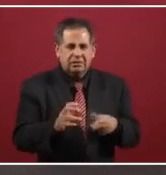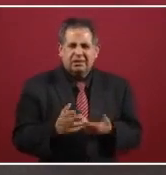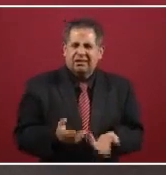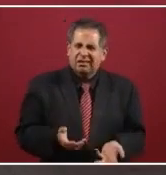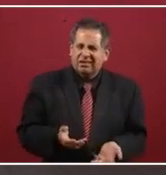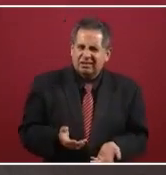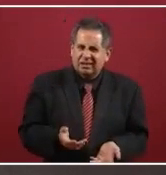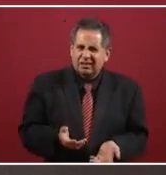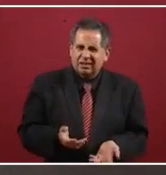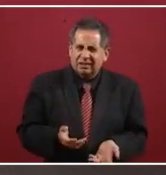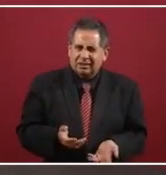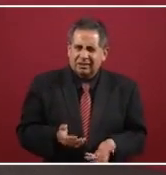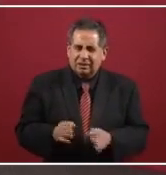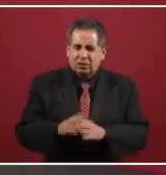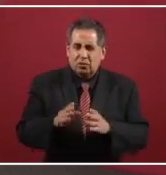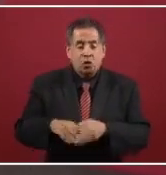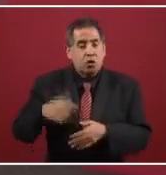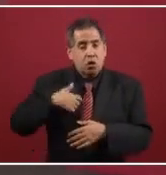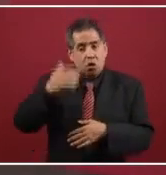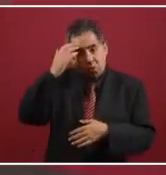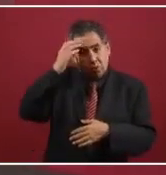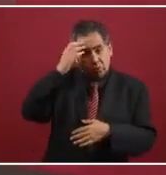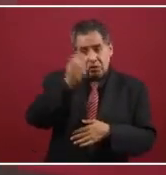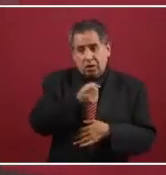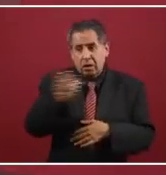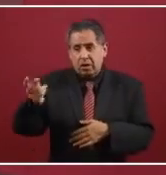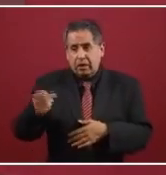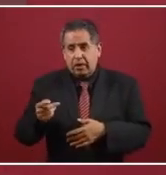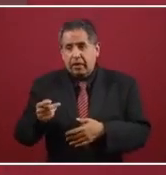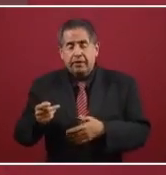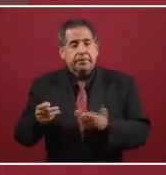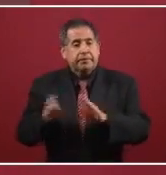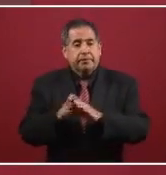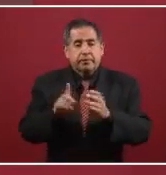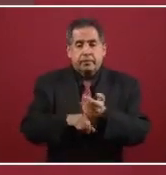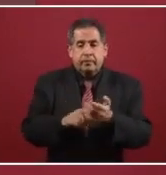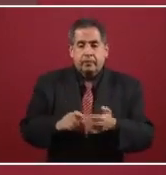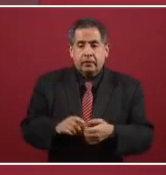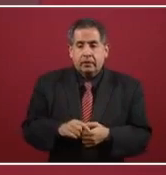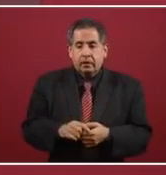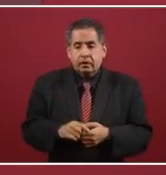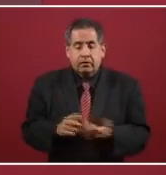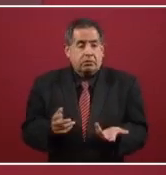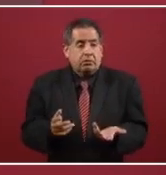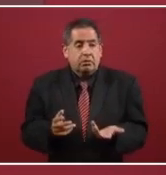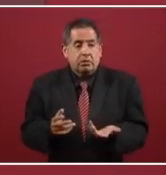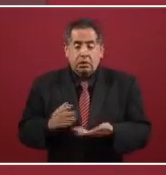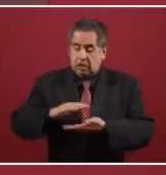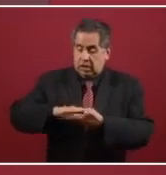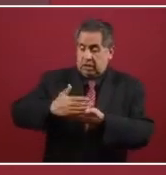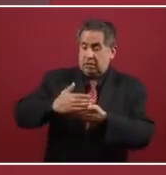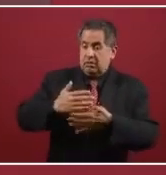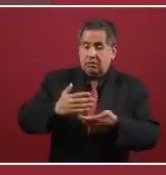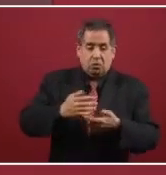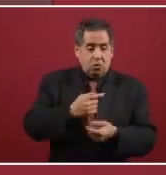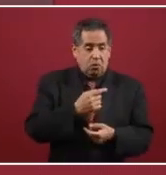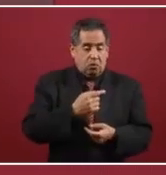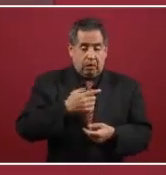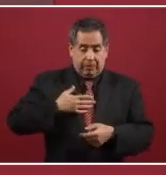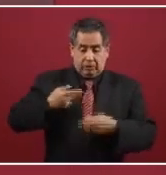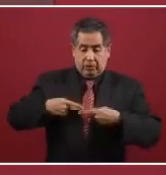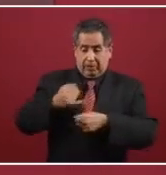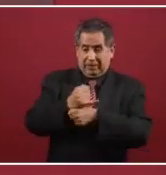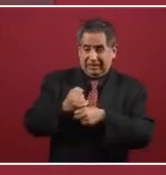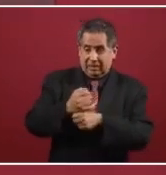casos donde un investigador tiene hasta dos, tres computadoras, porque solo en eso